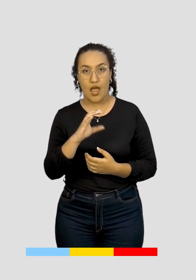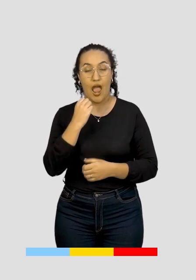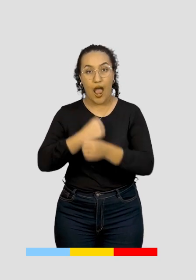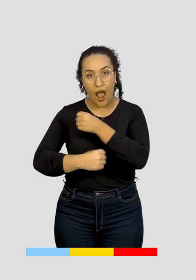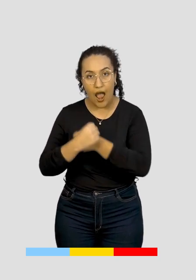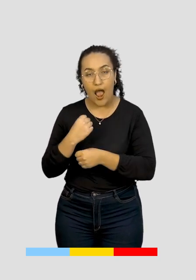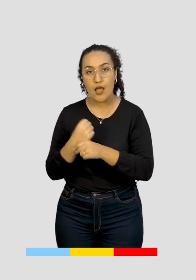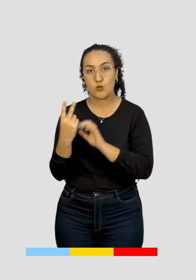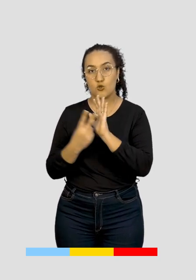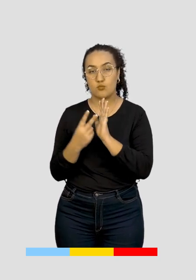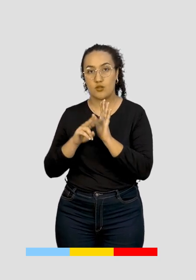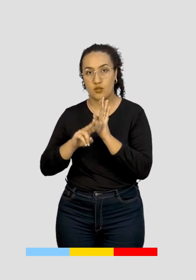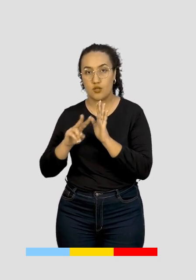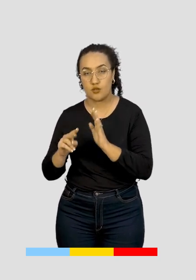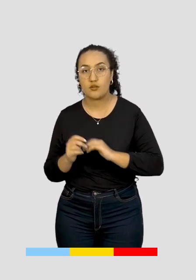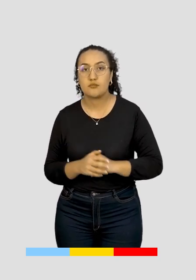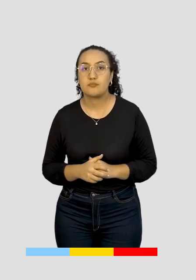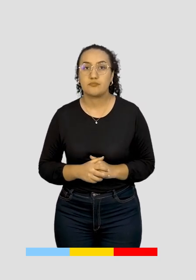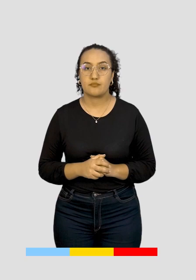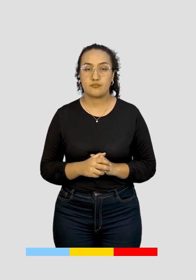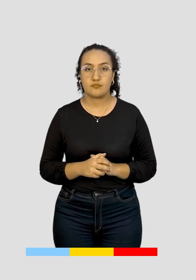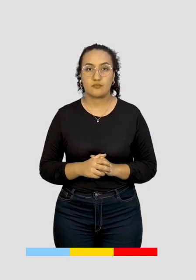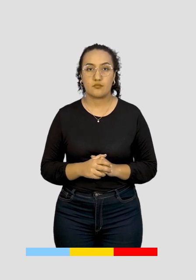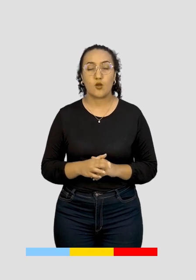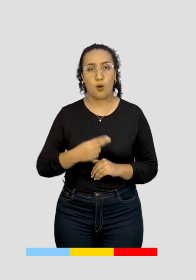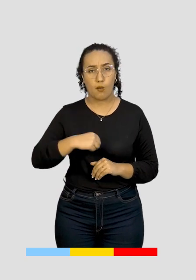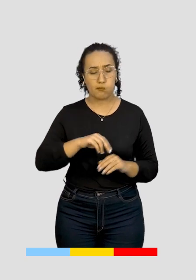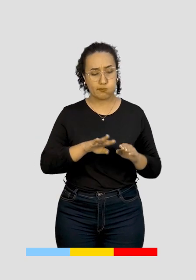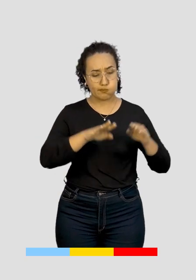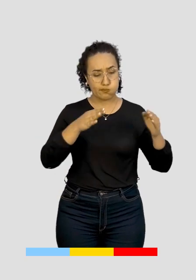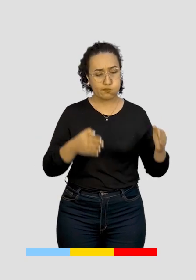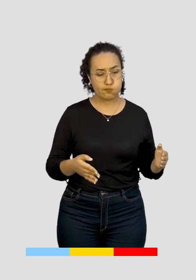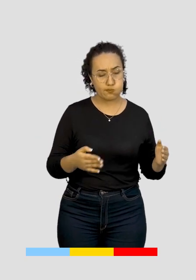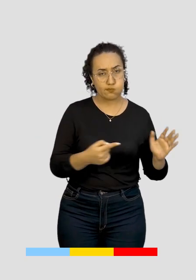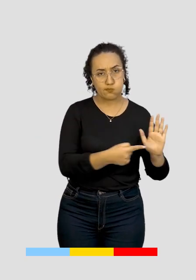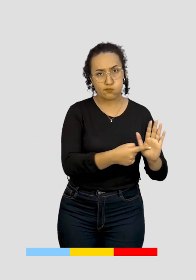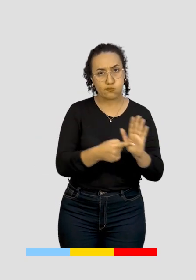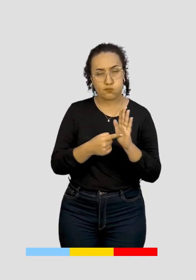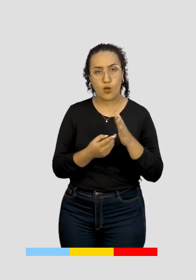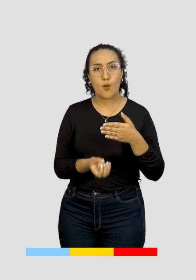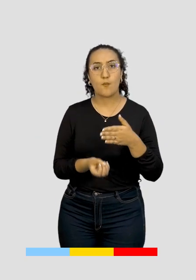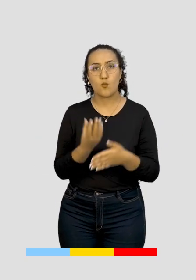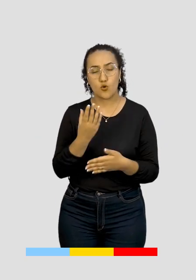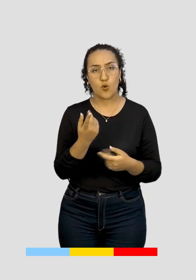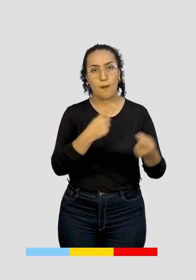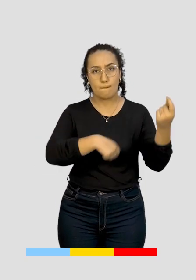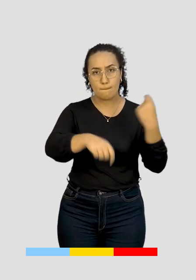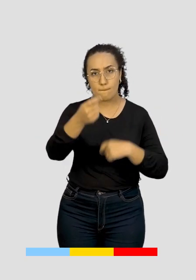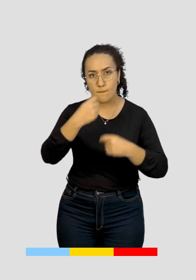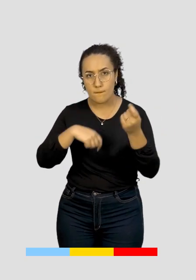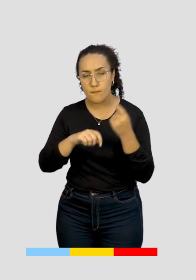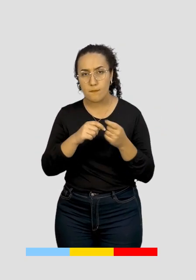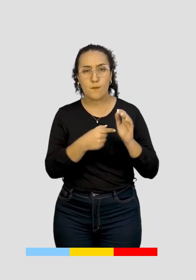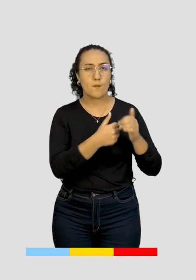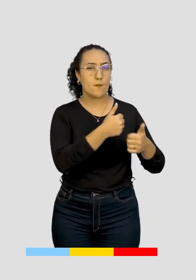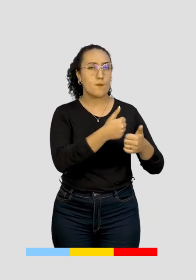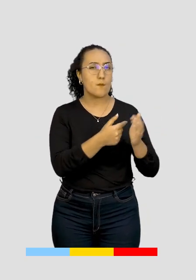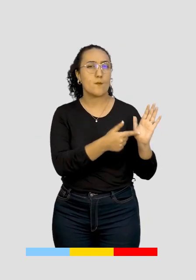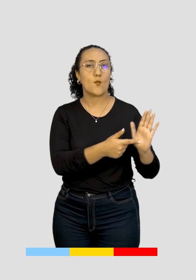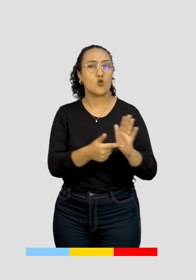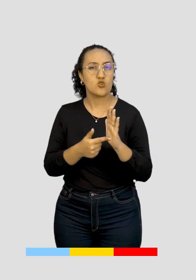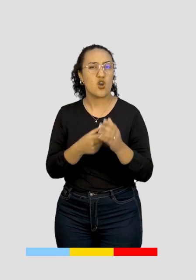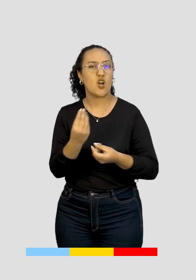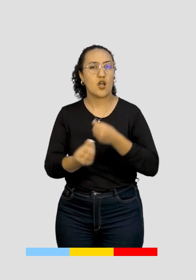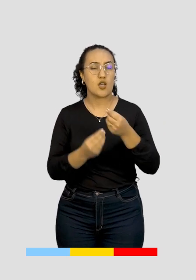año 2022, en la cual tuvimos la oportunidad de tener un stand mostrando sus productos, comercializándolos